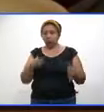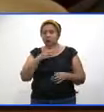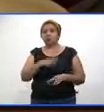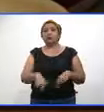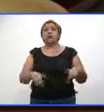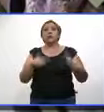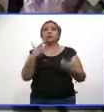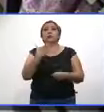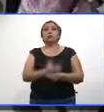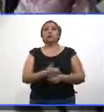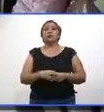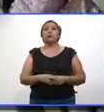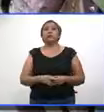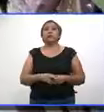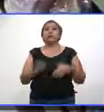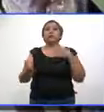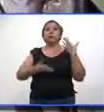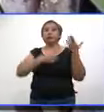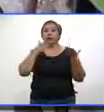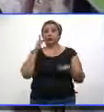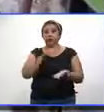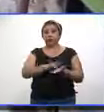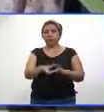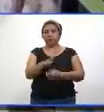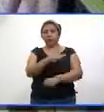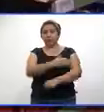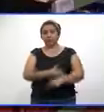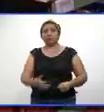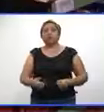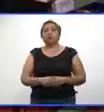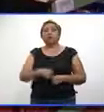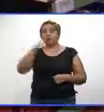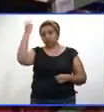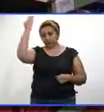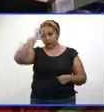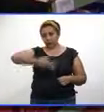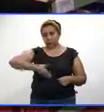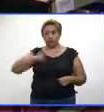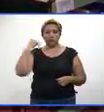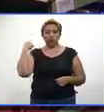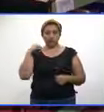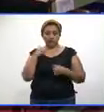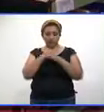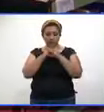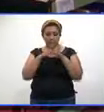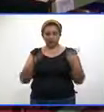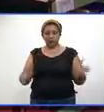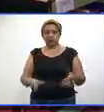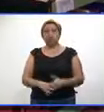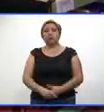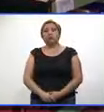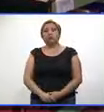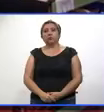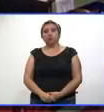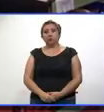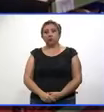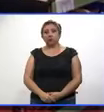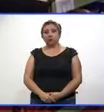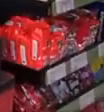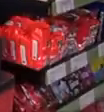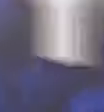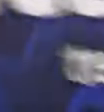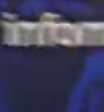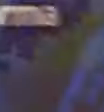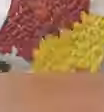rehabilitación, alimentos y servicios de apoyo a las familias. Con imágenes de Joaquín Martínez, César Gómez, Teleyucatán te informa.